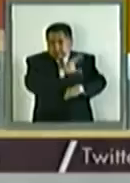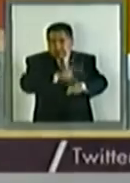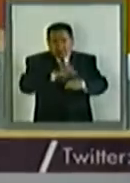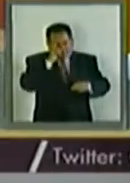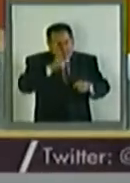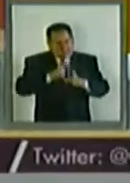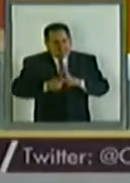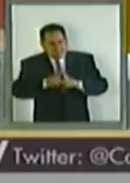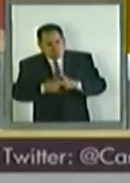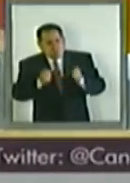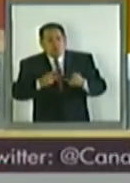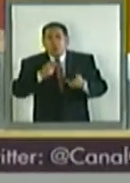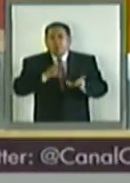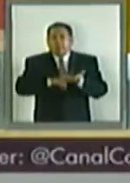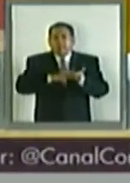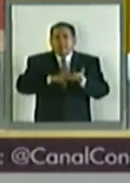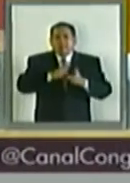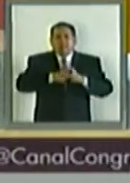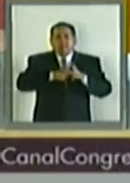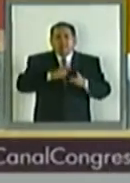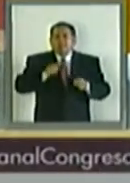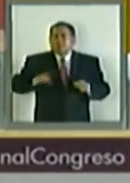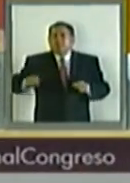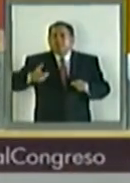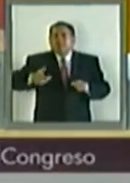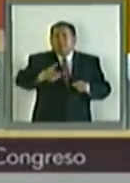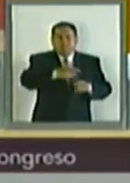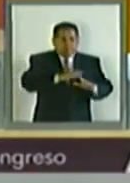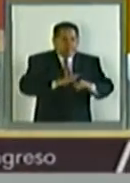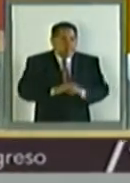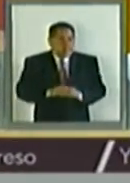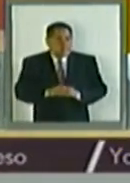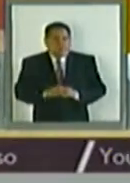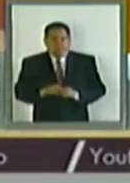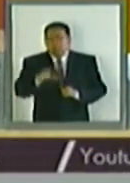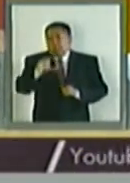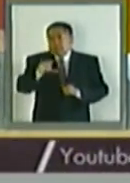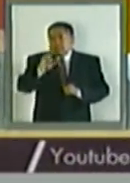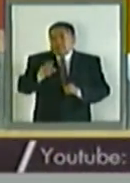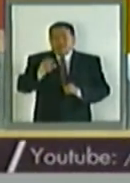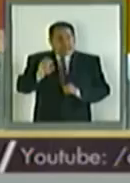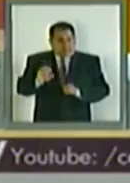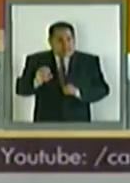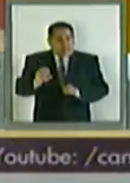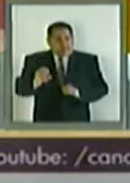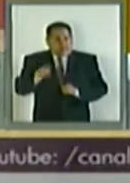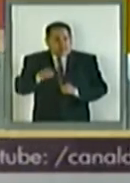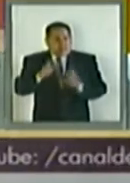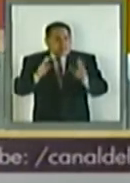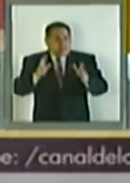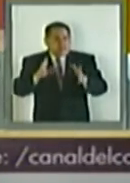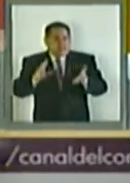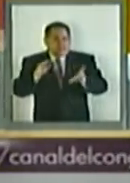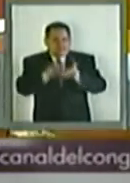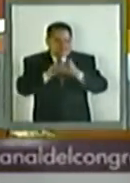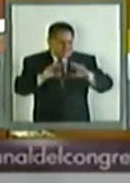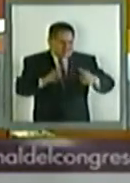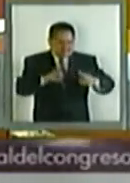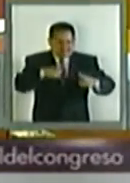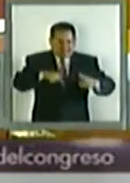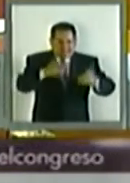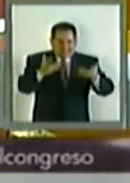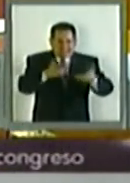para calcular las tarifas eléctricas. La Comisión Federal de Electricidad ha estado